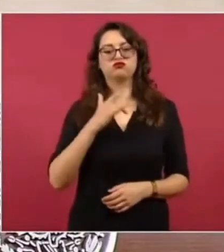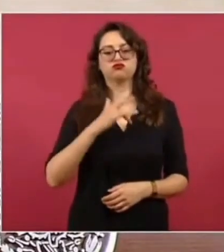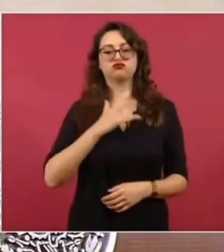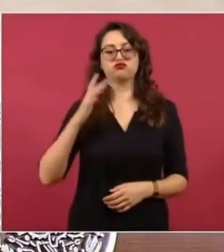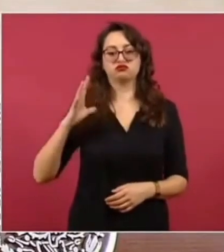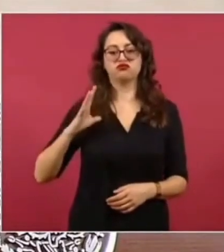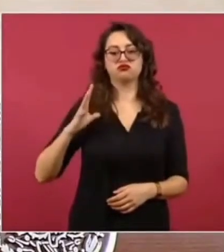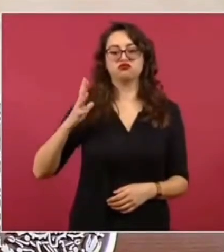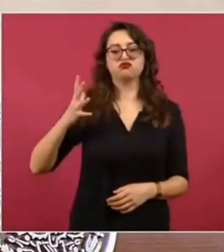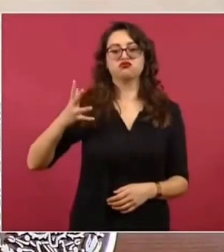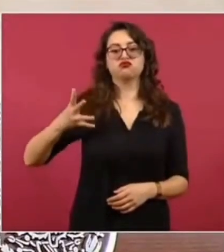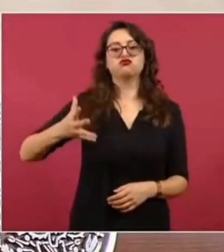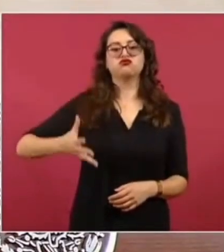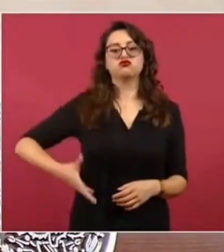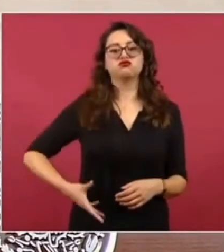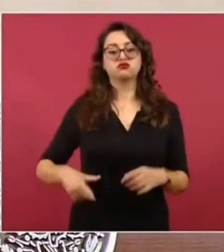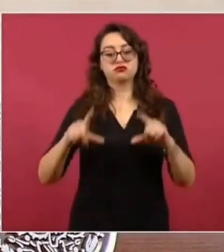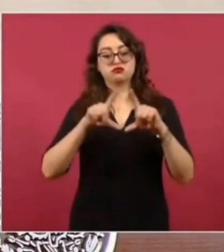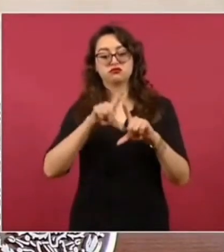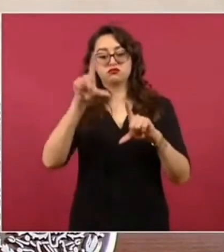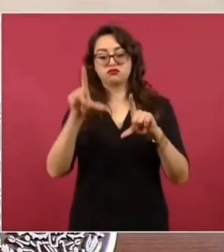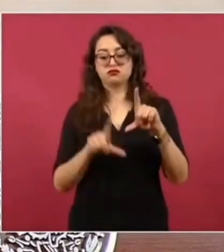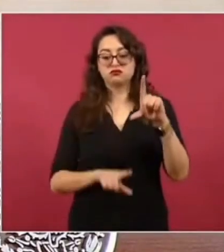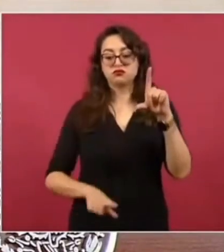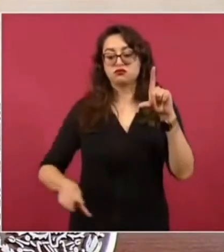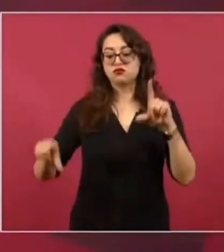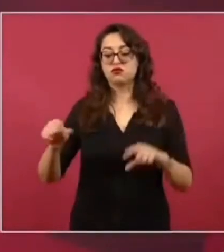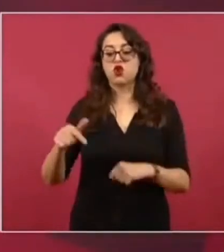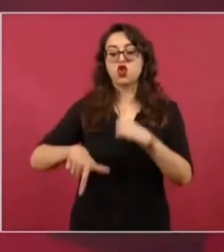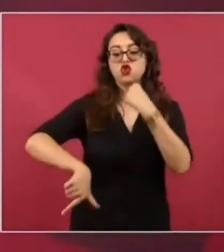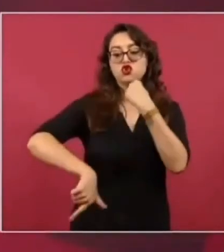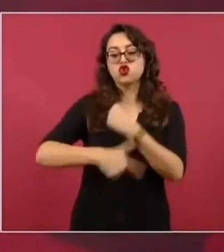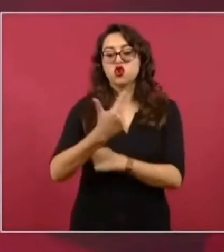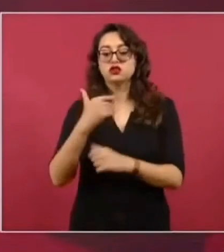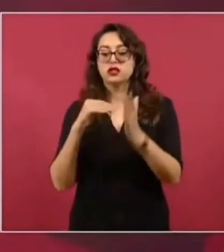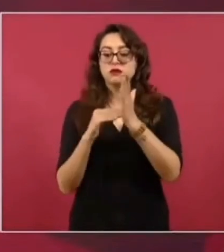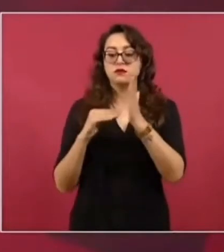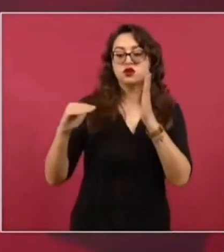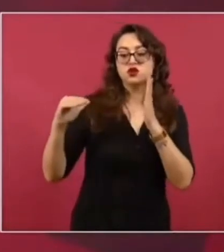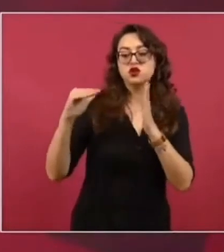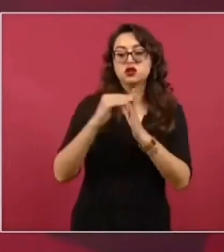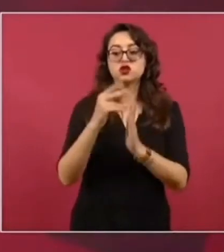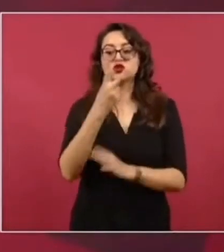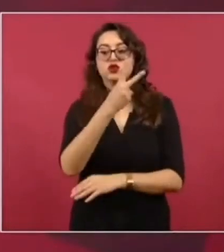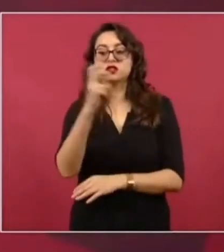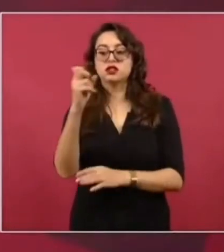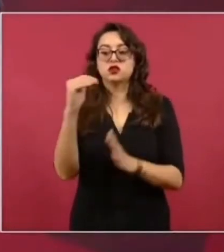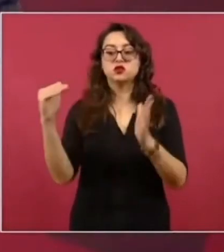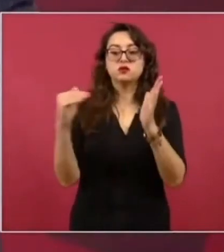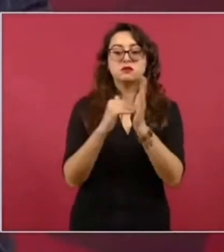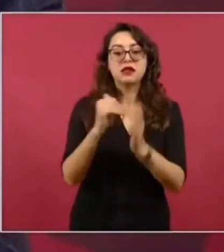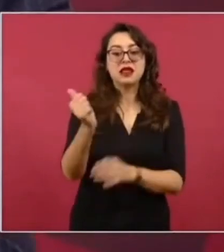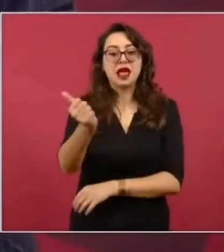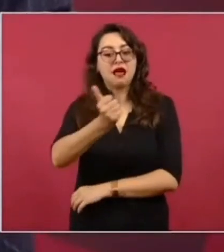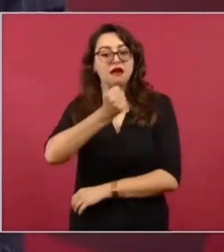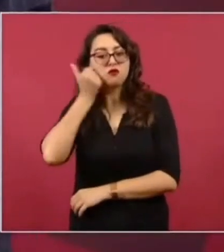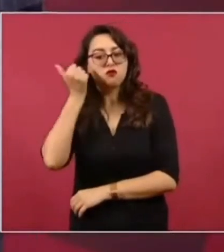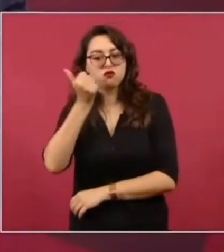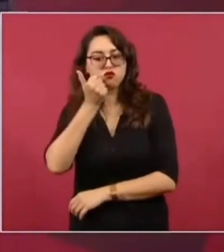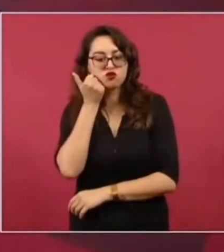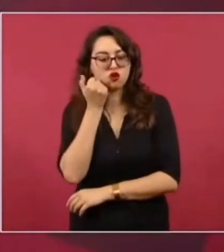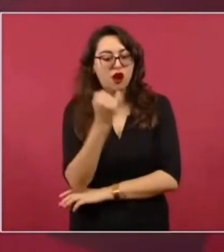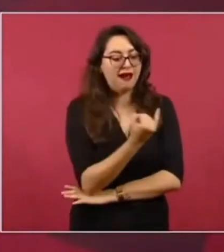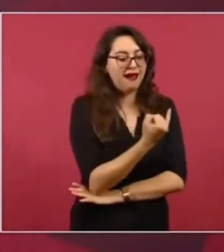12.200.000 estudiantes de familias pobres desde el nivel preescolar hasta